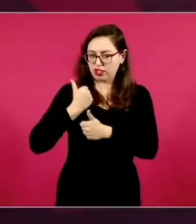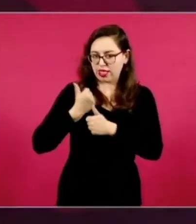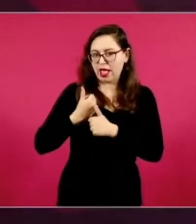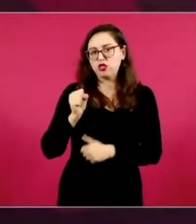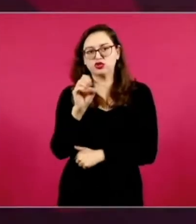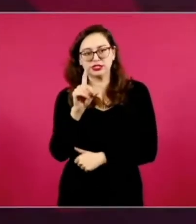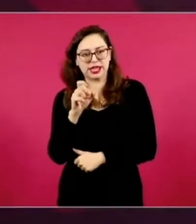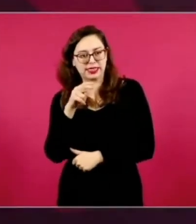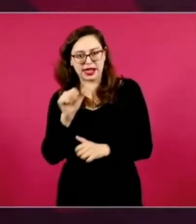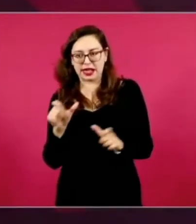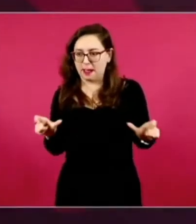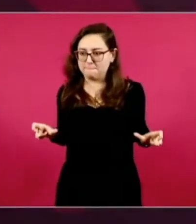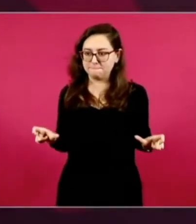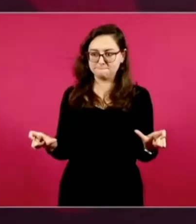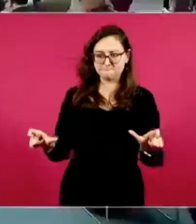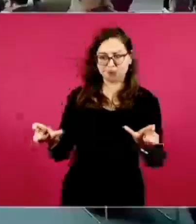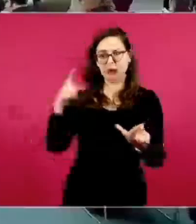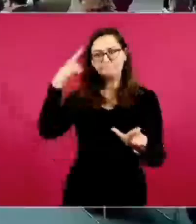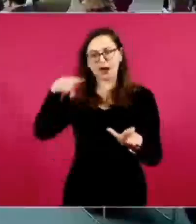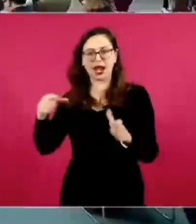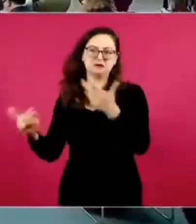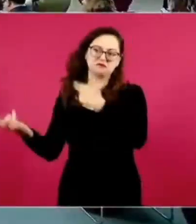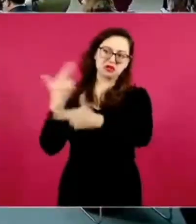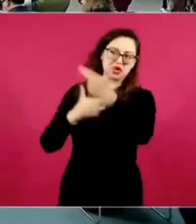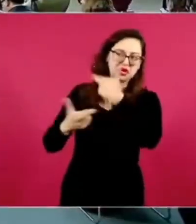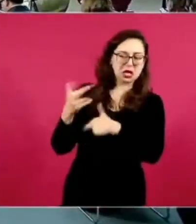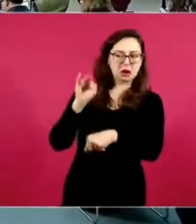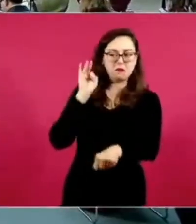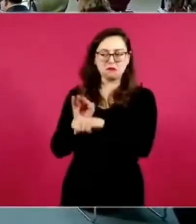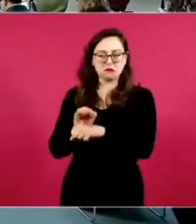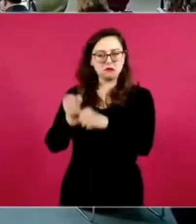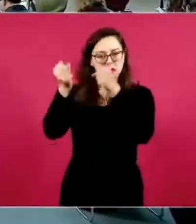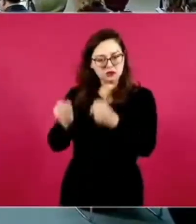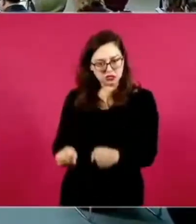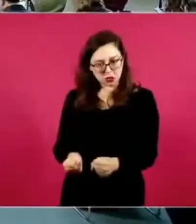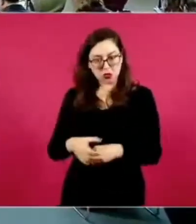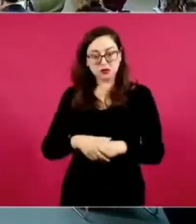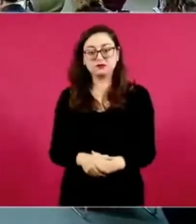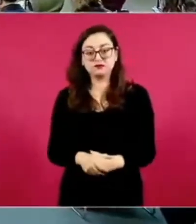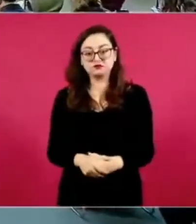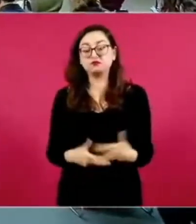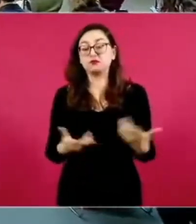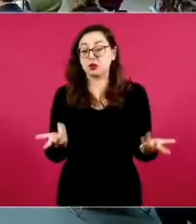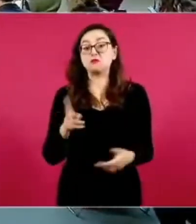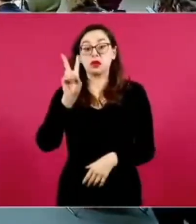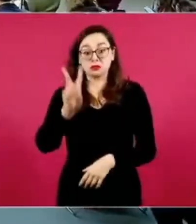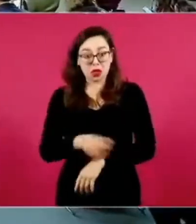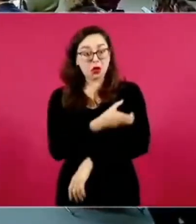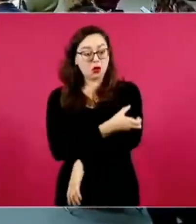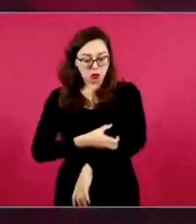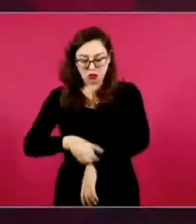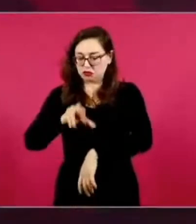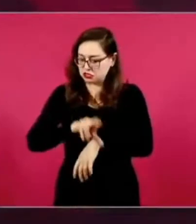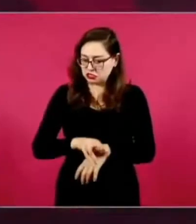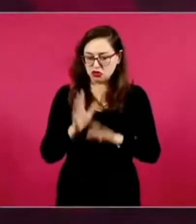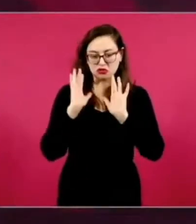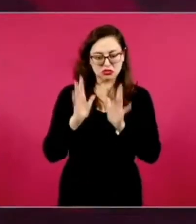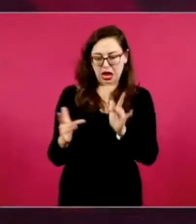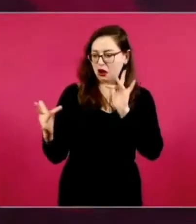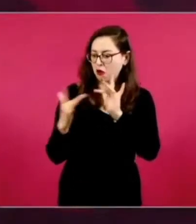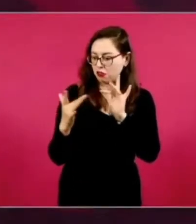y pueda haber un retorno seguro. Entonces, lo que le comentaba es que ya hay muy buena coordinación también con el gobierno del